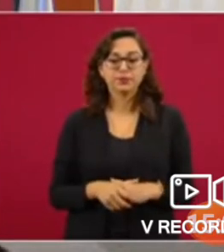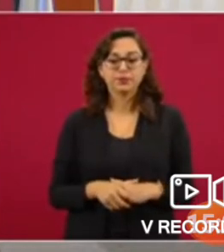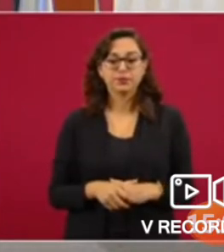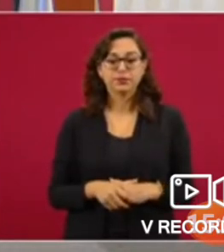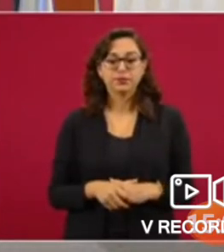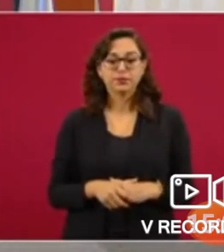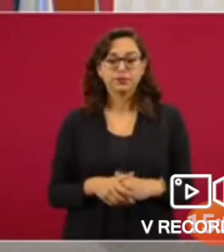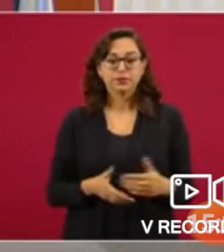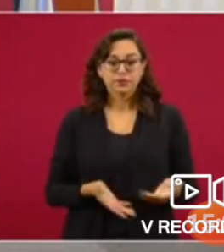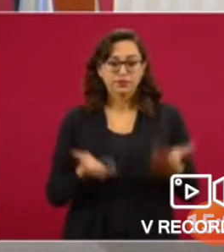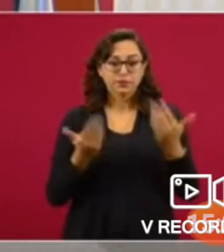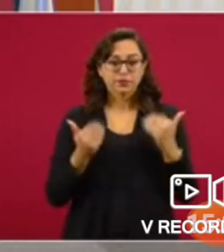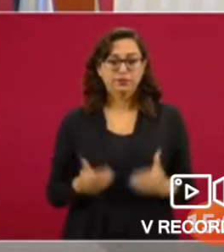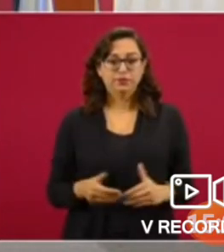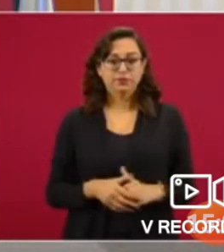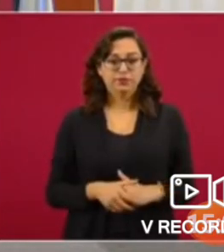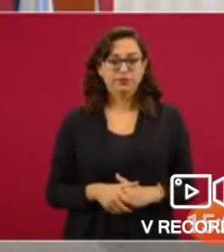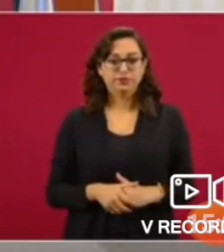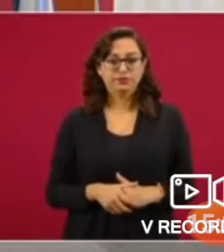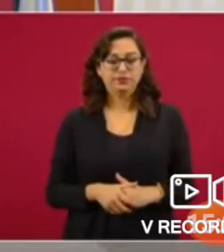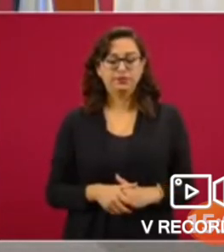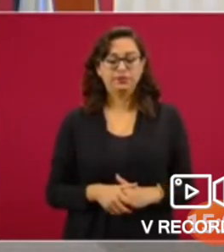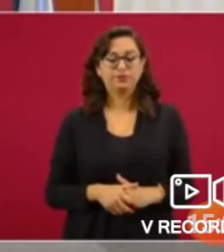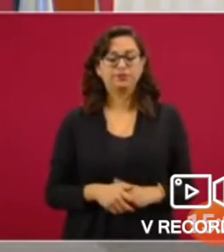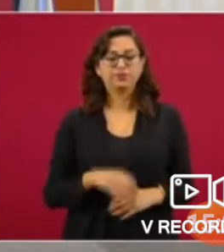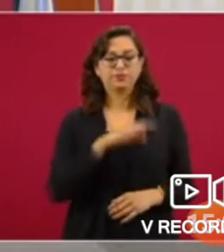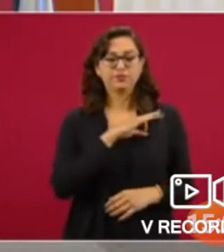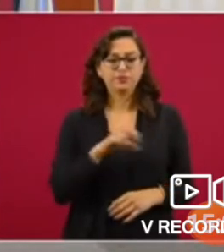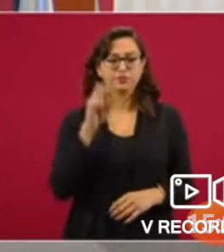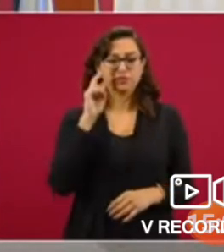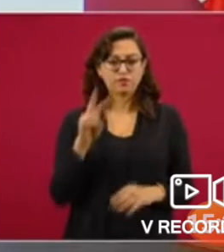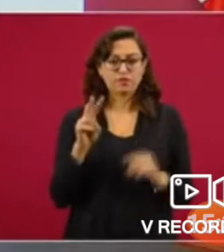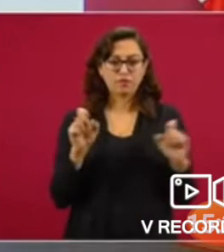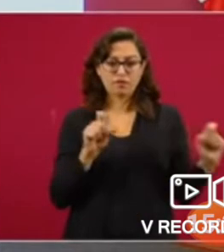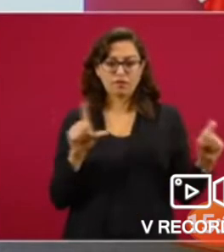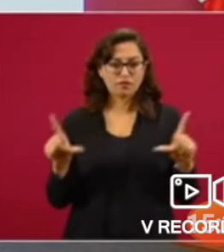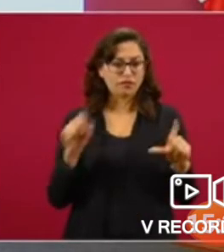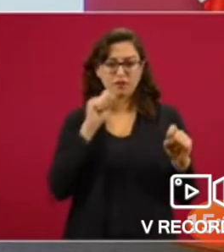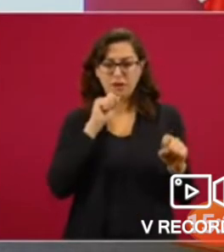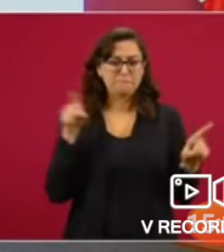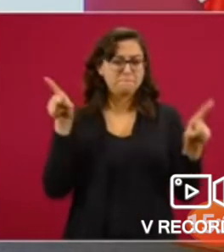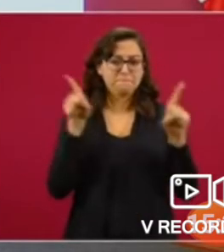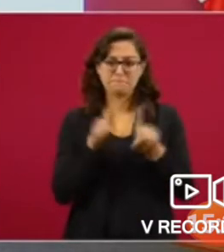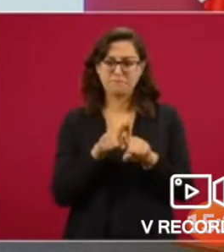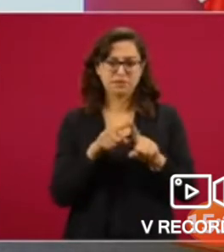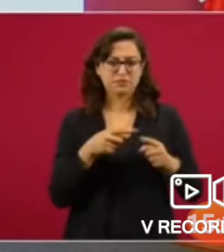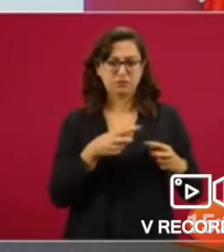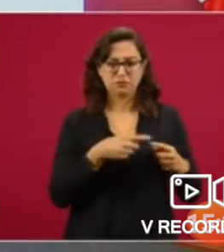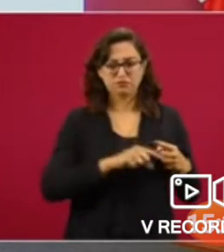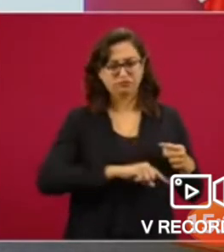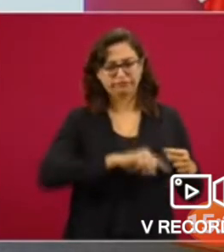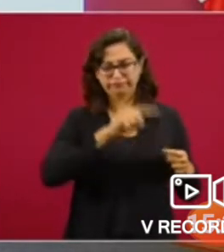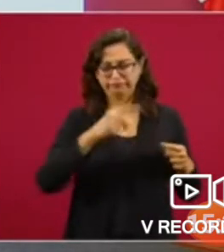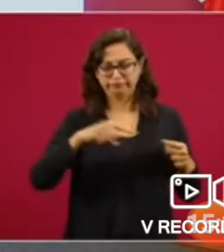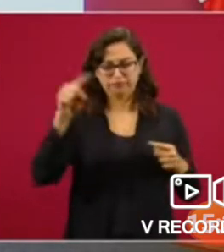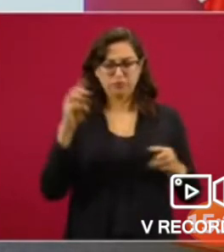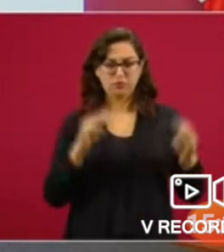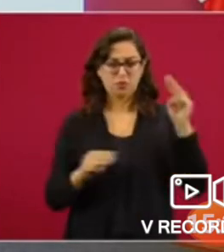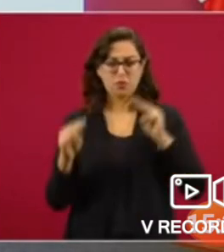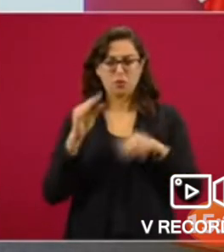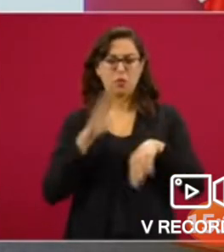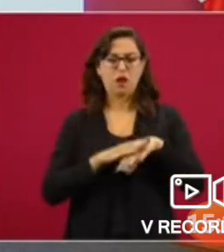diapositiva, por favor. Lo que se ve aquí también en esta gráfica es la misma idea, es una gráfica que parece una montaña, se ve con